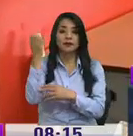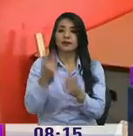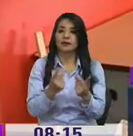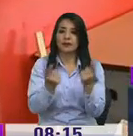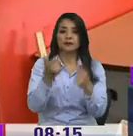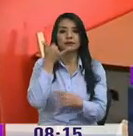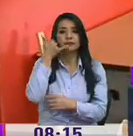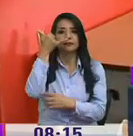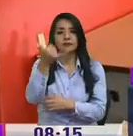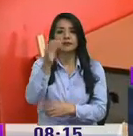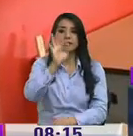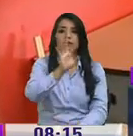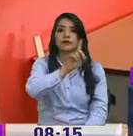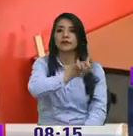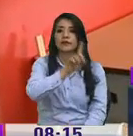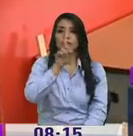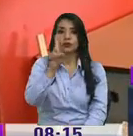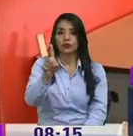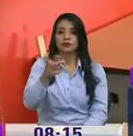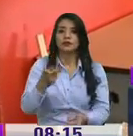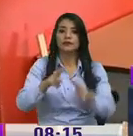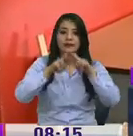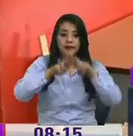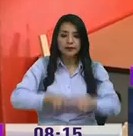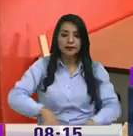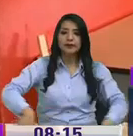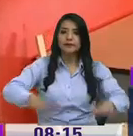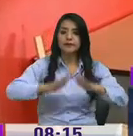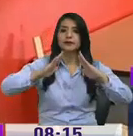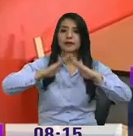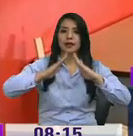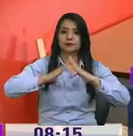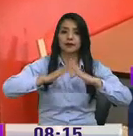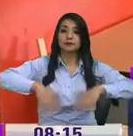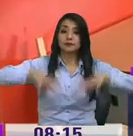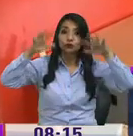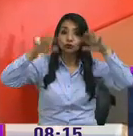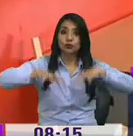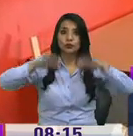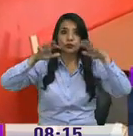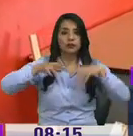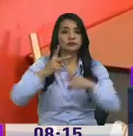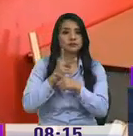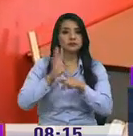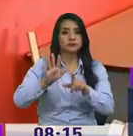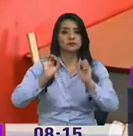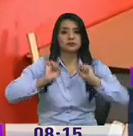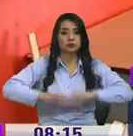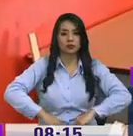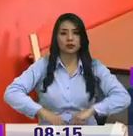comunicarse al 911 y también revisen sus viviendas antes de que las lluvias lleguen a sus hogares para